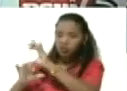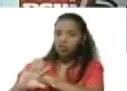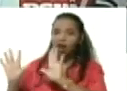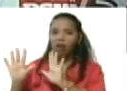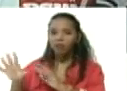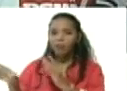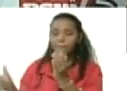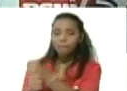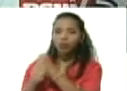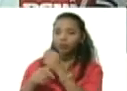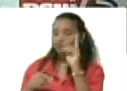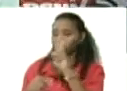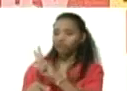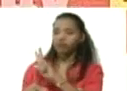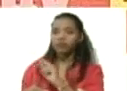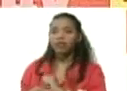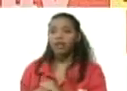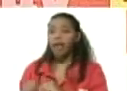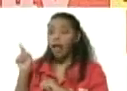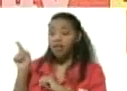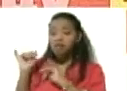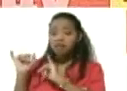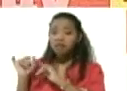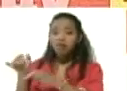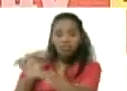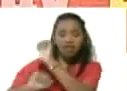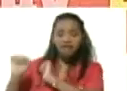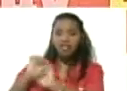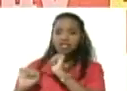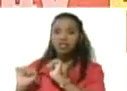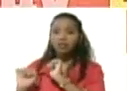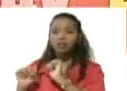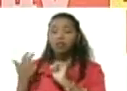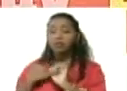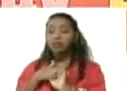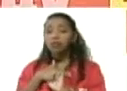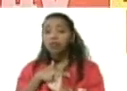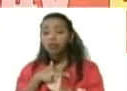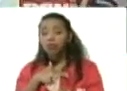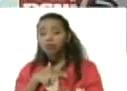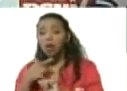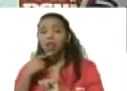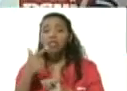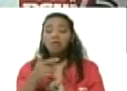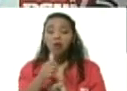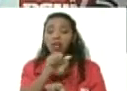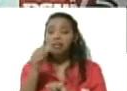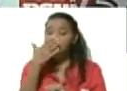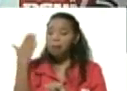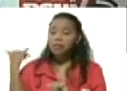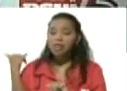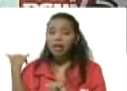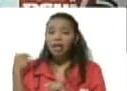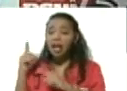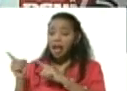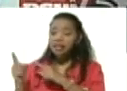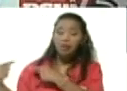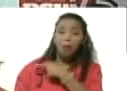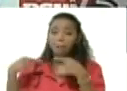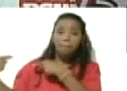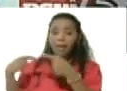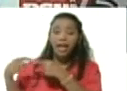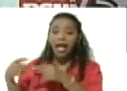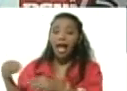que se defiendan ellos en todo caso. Nosotros vemos estas cosas como lo dijimos la semana pasada, esto es una pelea entre